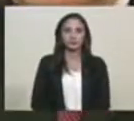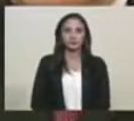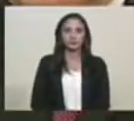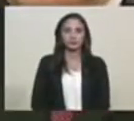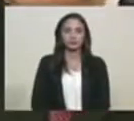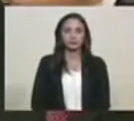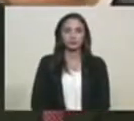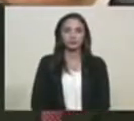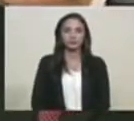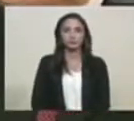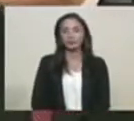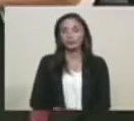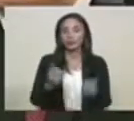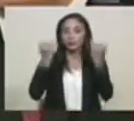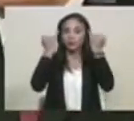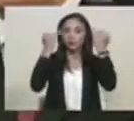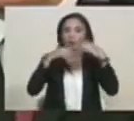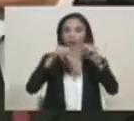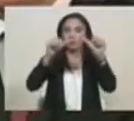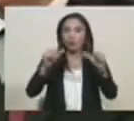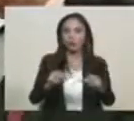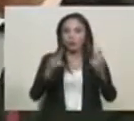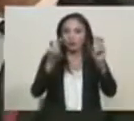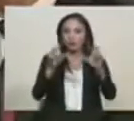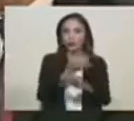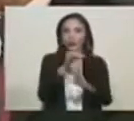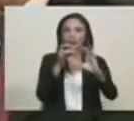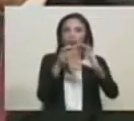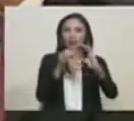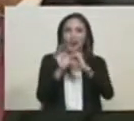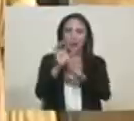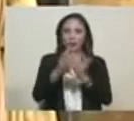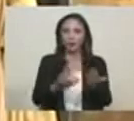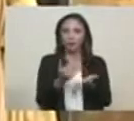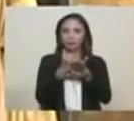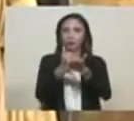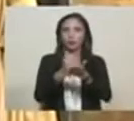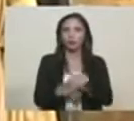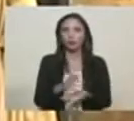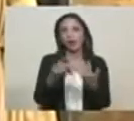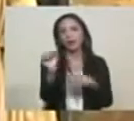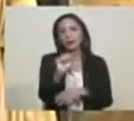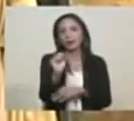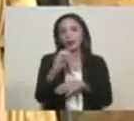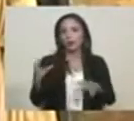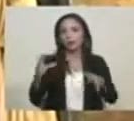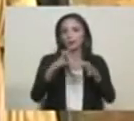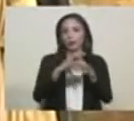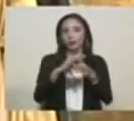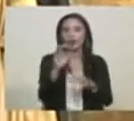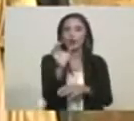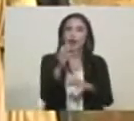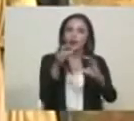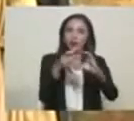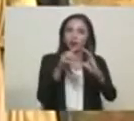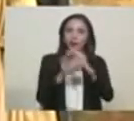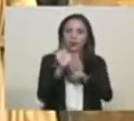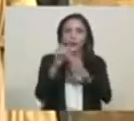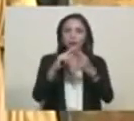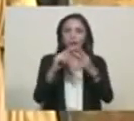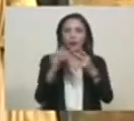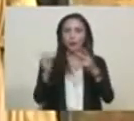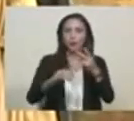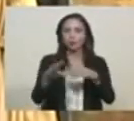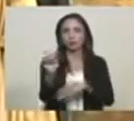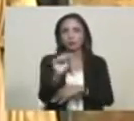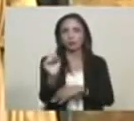vamos a crear el sistema con el carné de la patria y el vehículo y yo